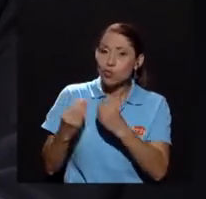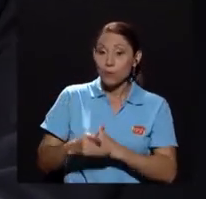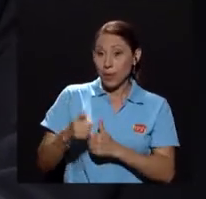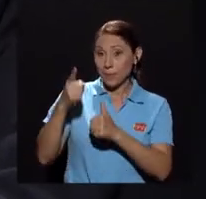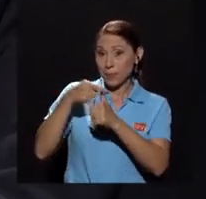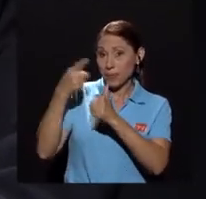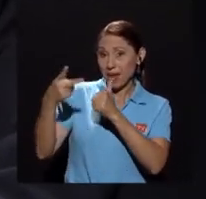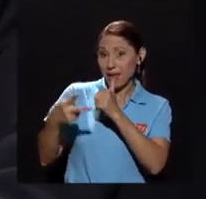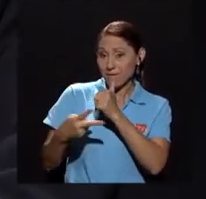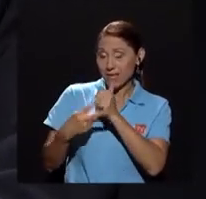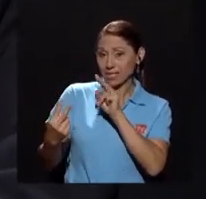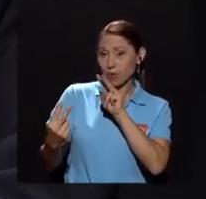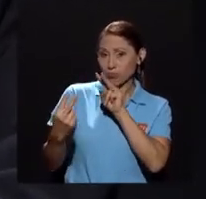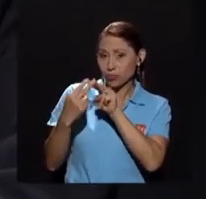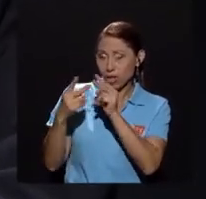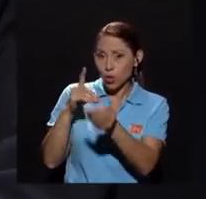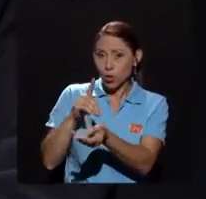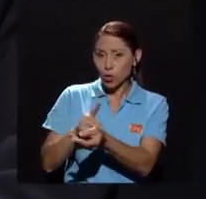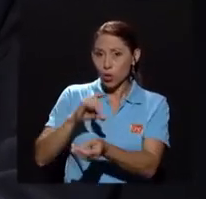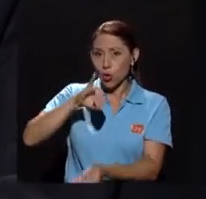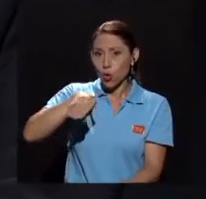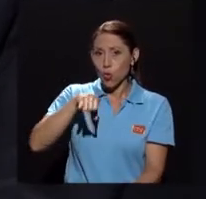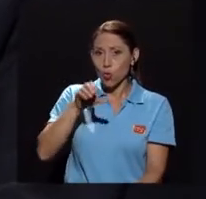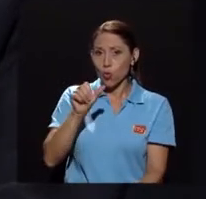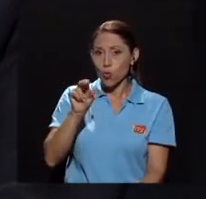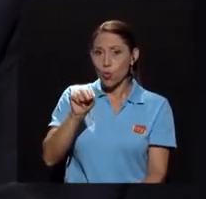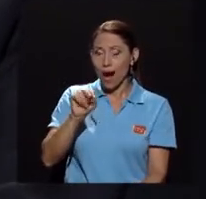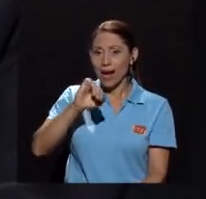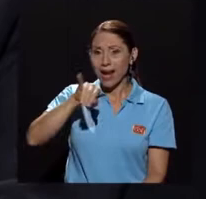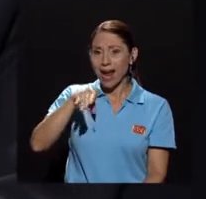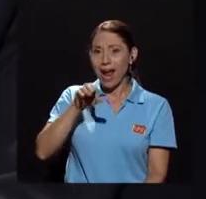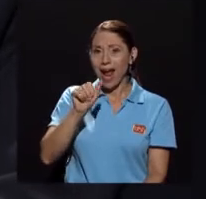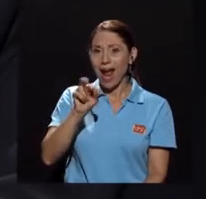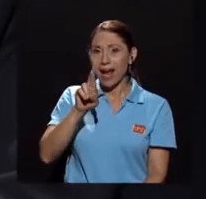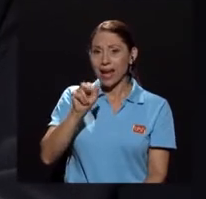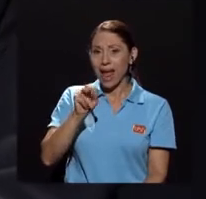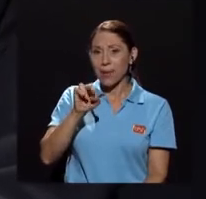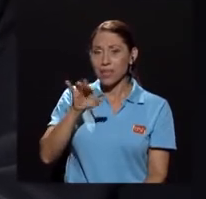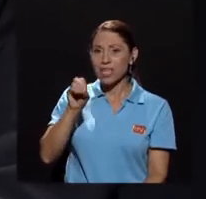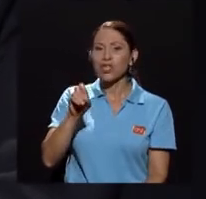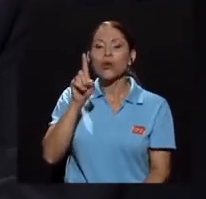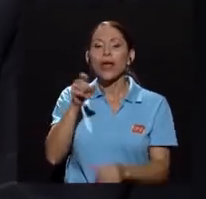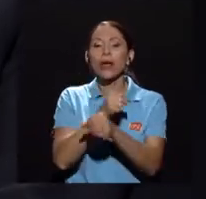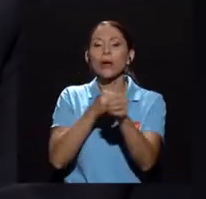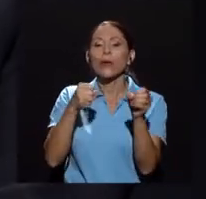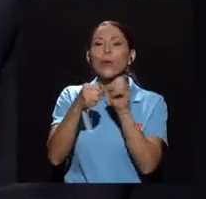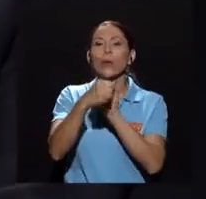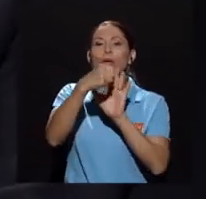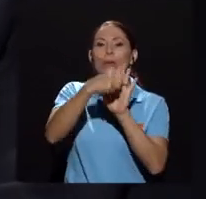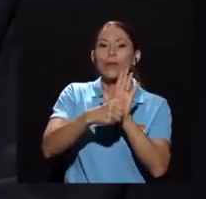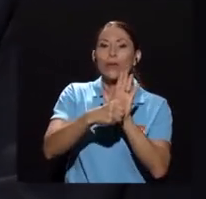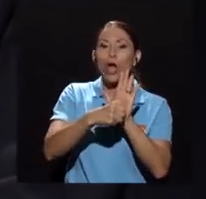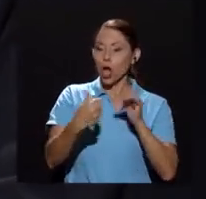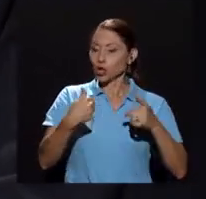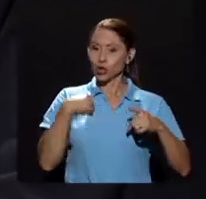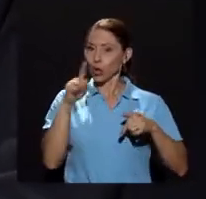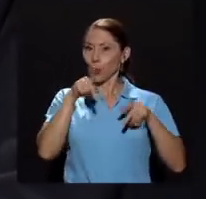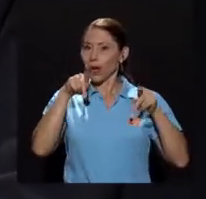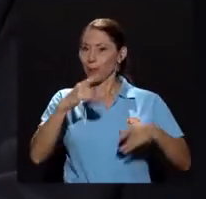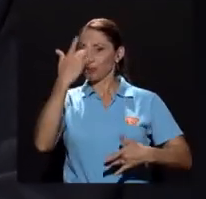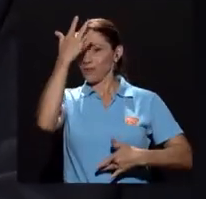contacto con el doctor juan jaramillo antillón en un quirófano no era yo el paciente era un tío verdad